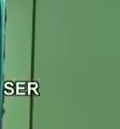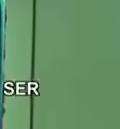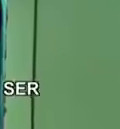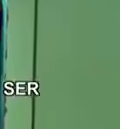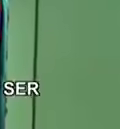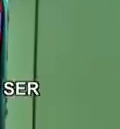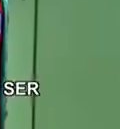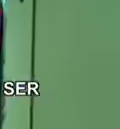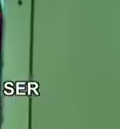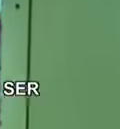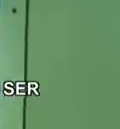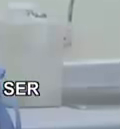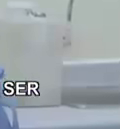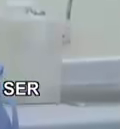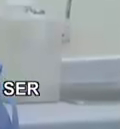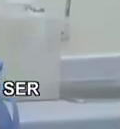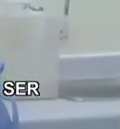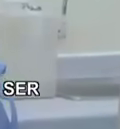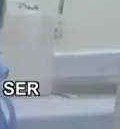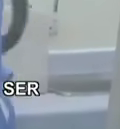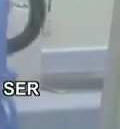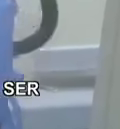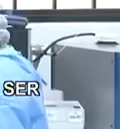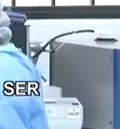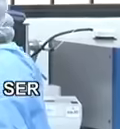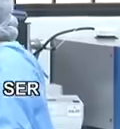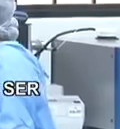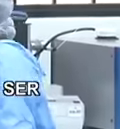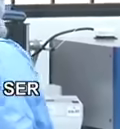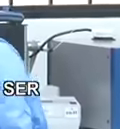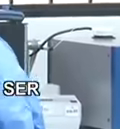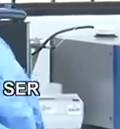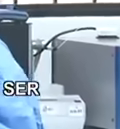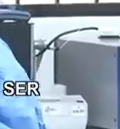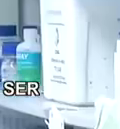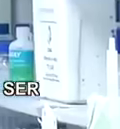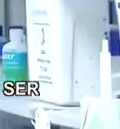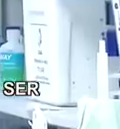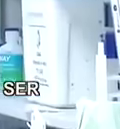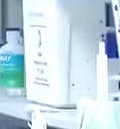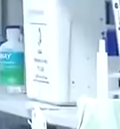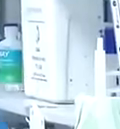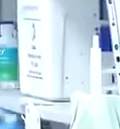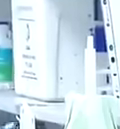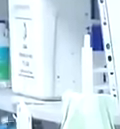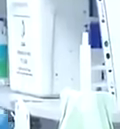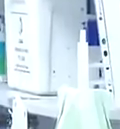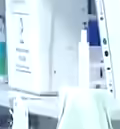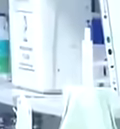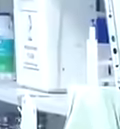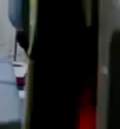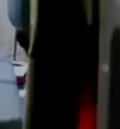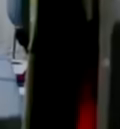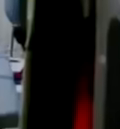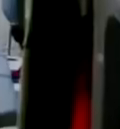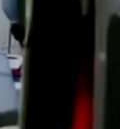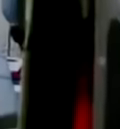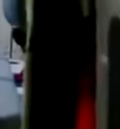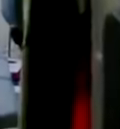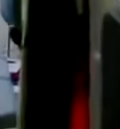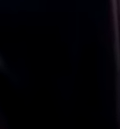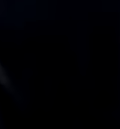Solo nos queda una distancia. Puede ser uno, dos o tres metros. Estamos separados.